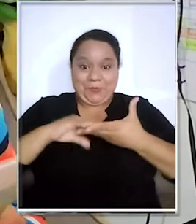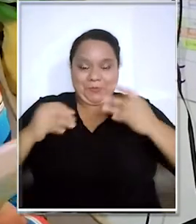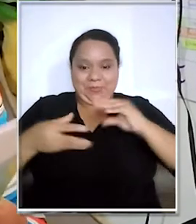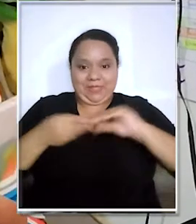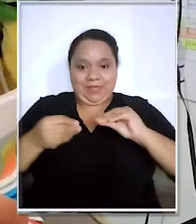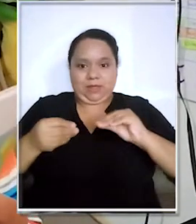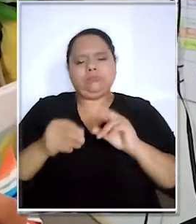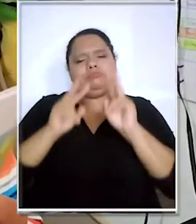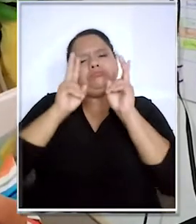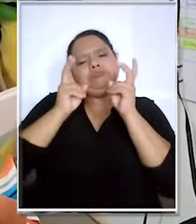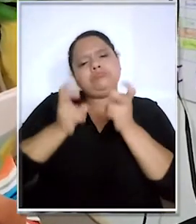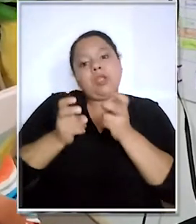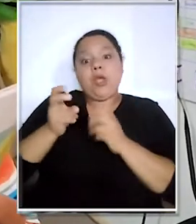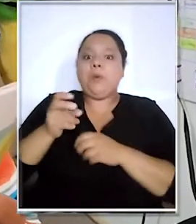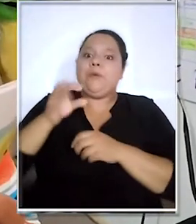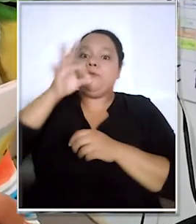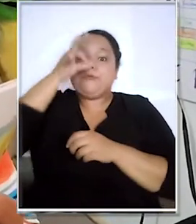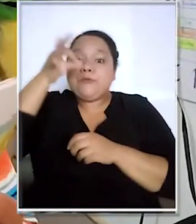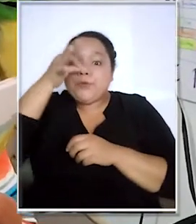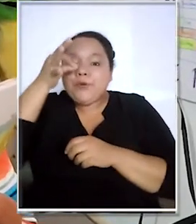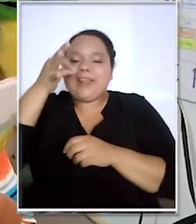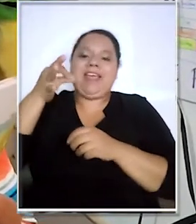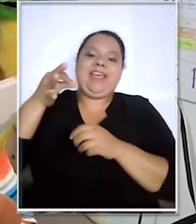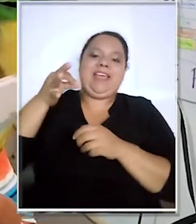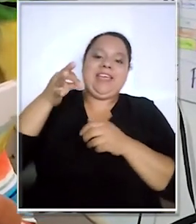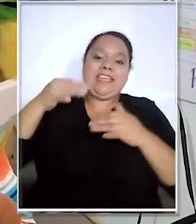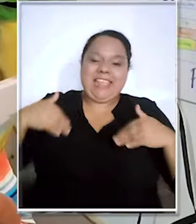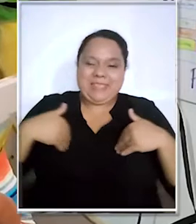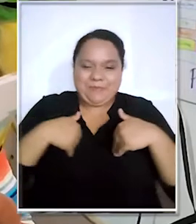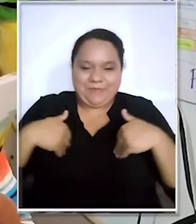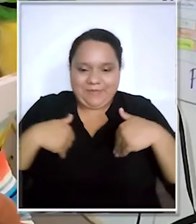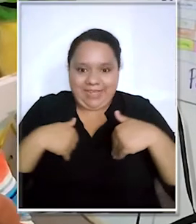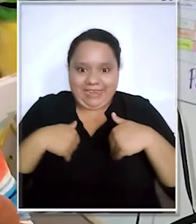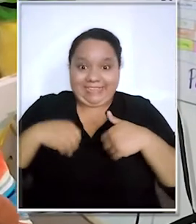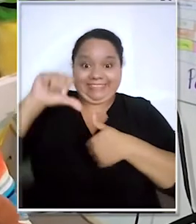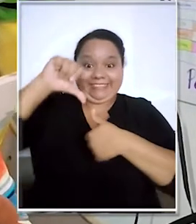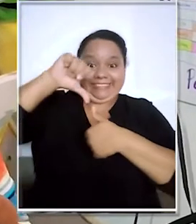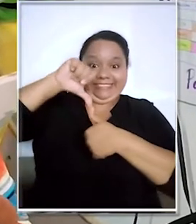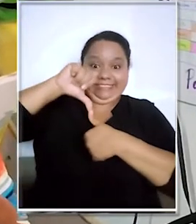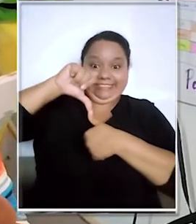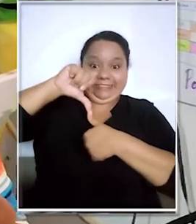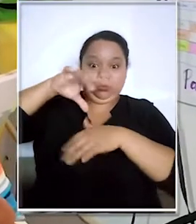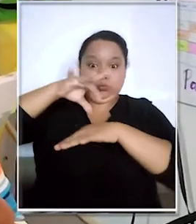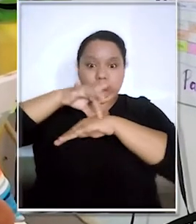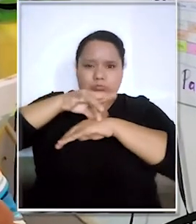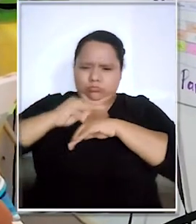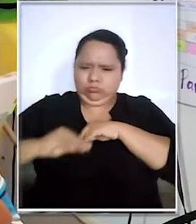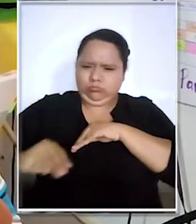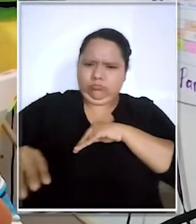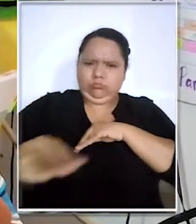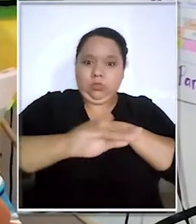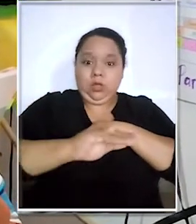dice. Hablando de nuestra flora y fauna de Centroamérica, tenemos aquí en la tierra, existen